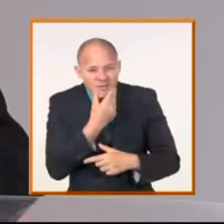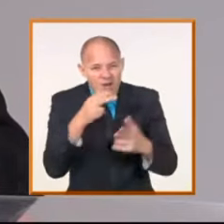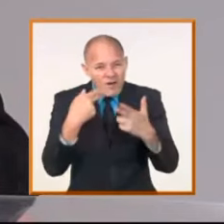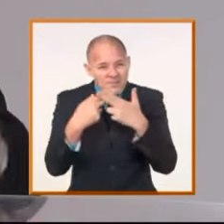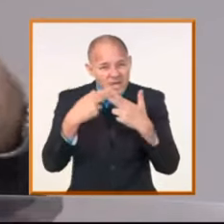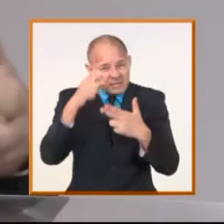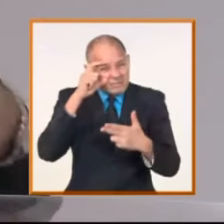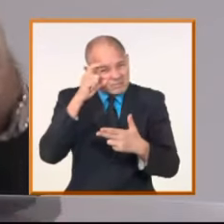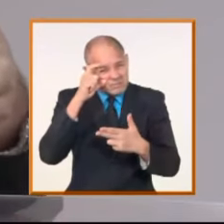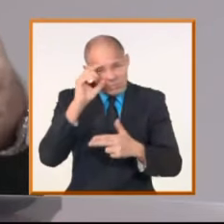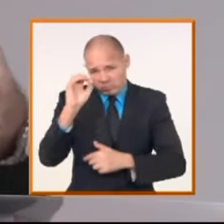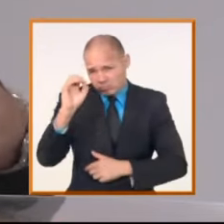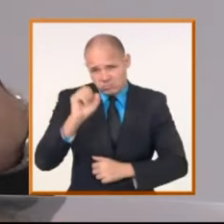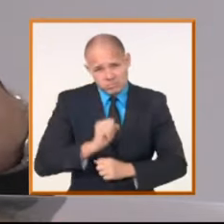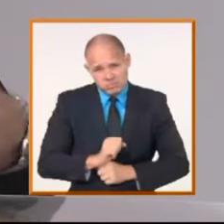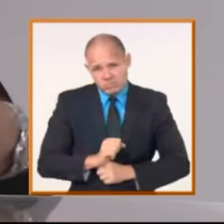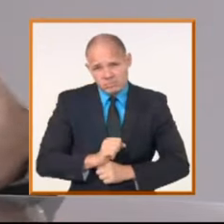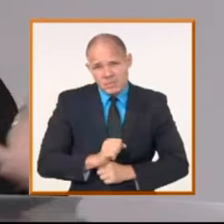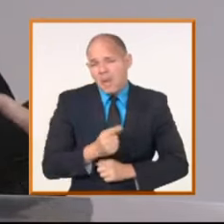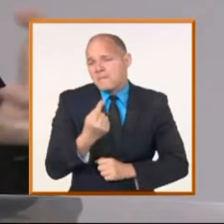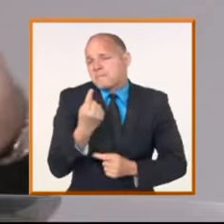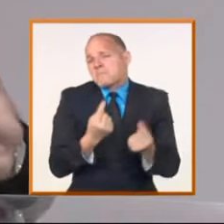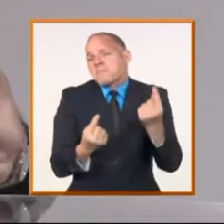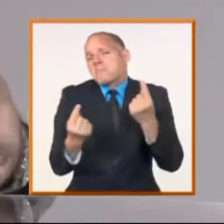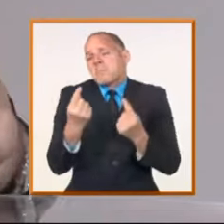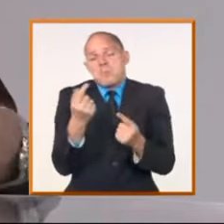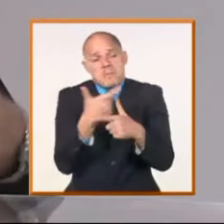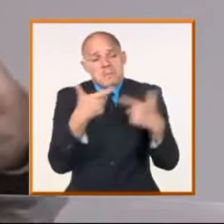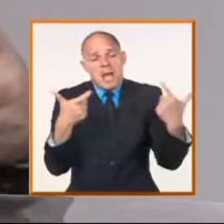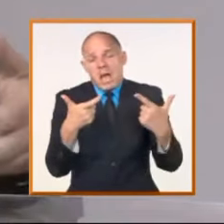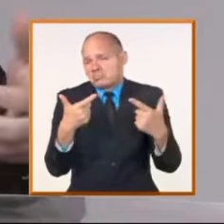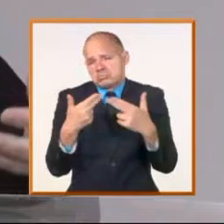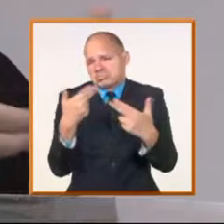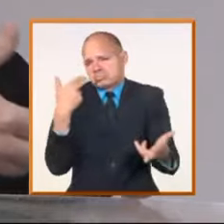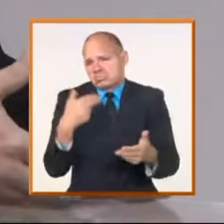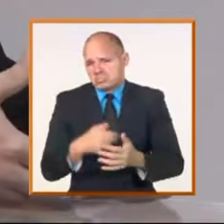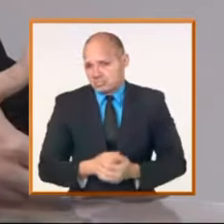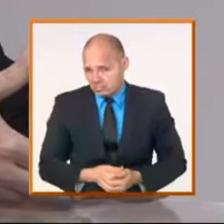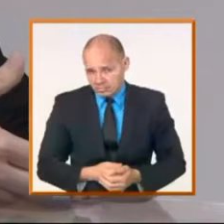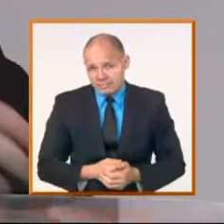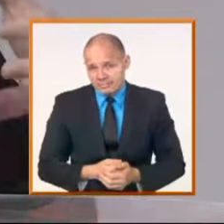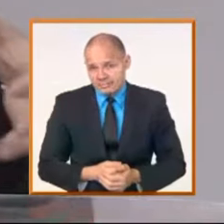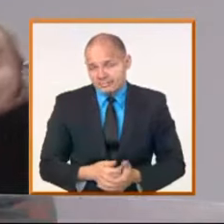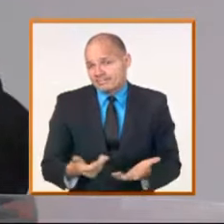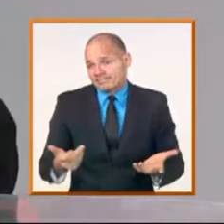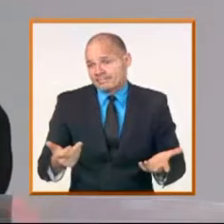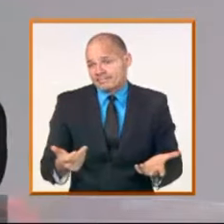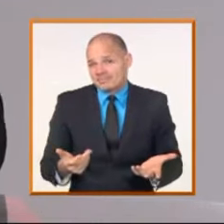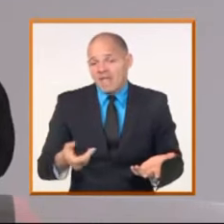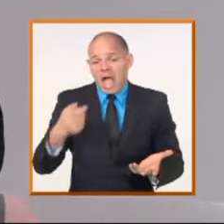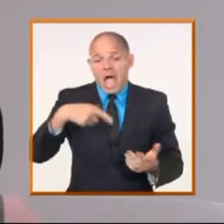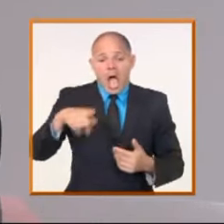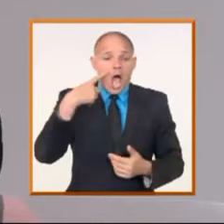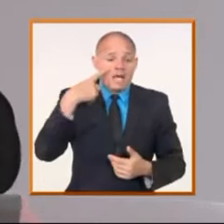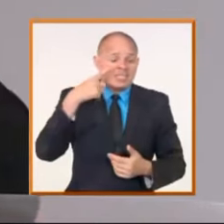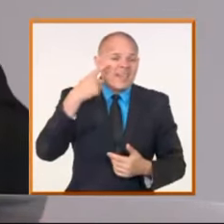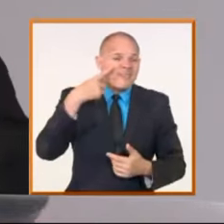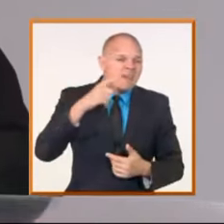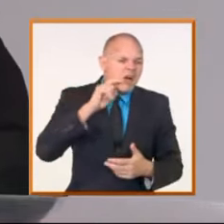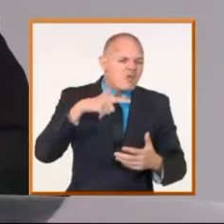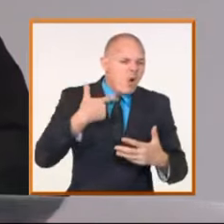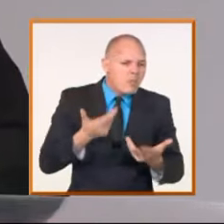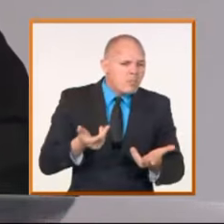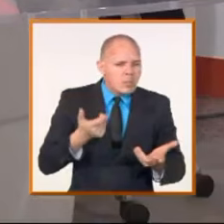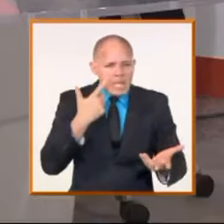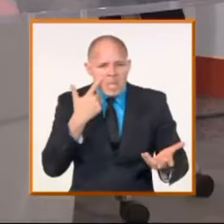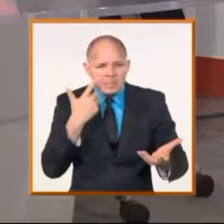nominación se esté manejando como algo preestablecido, sin necesidad ni siquiera de hacer una primaria, eso está trayendo conflictos en ese contexto.